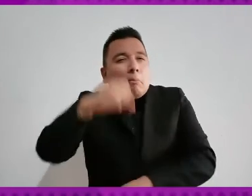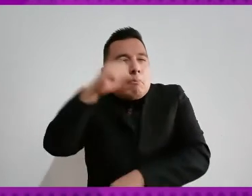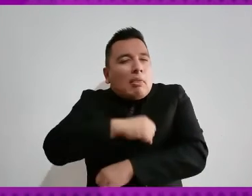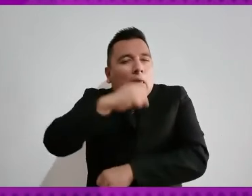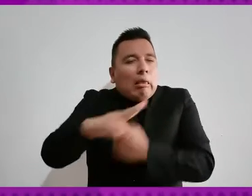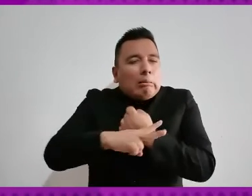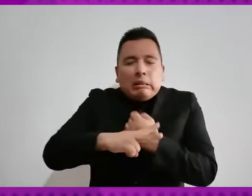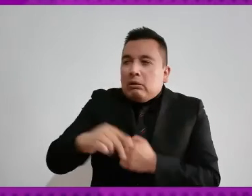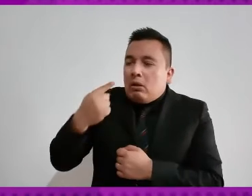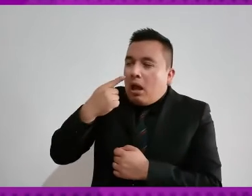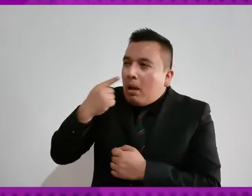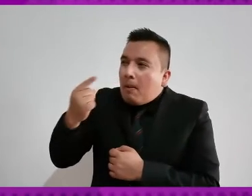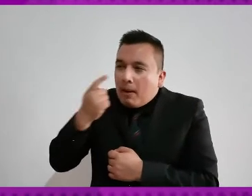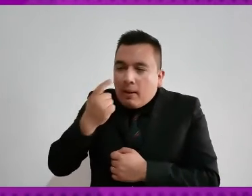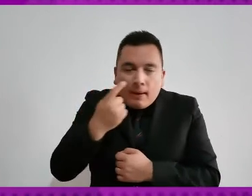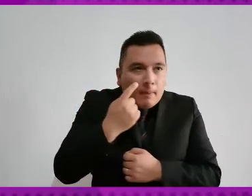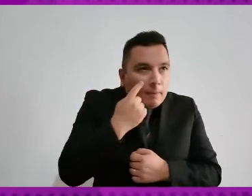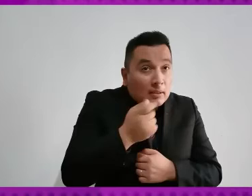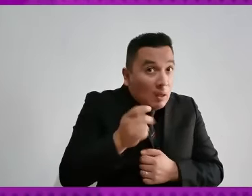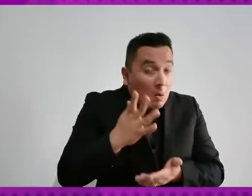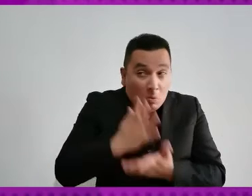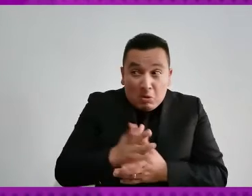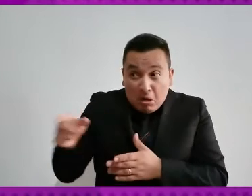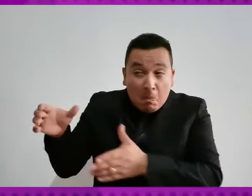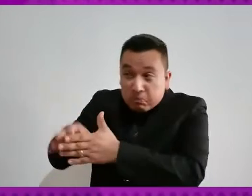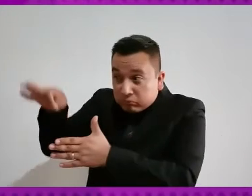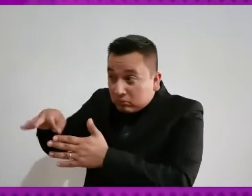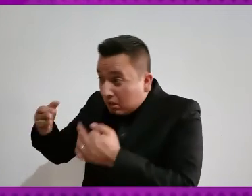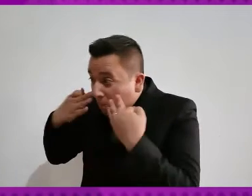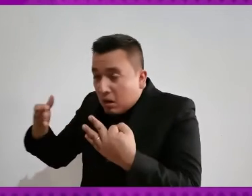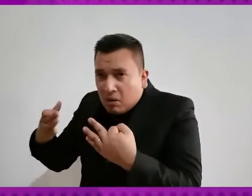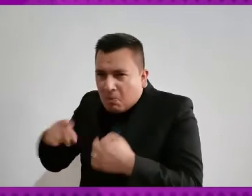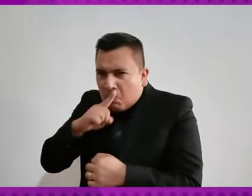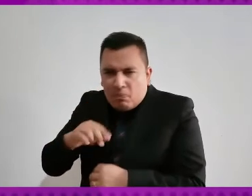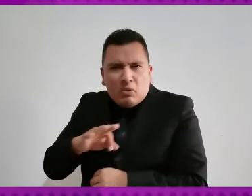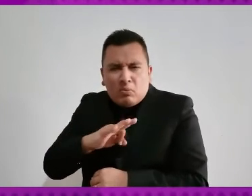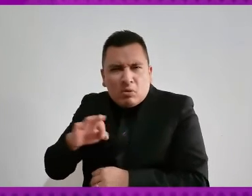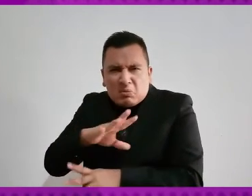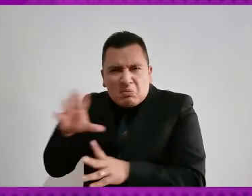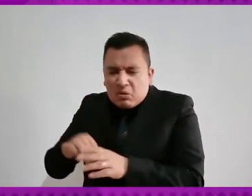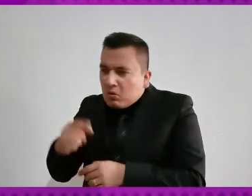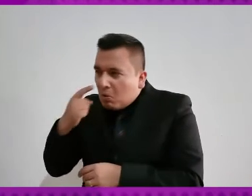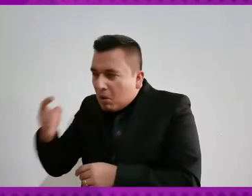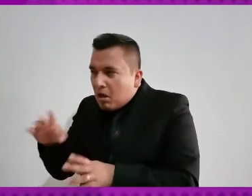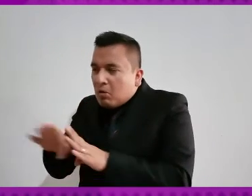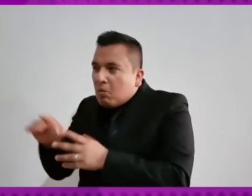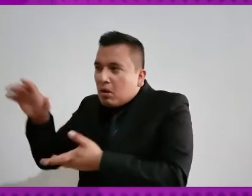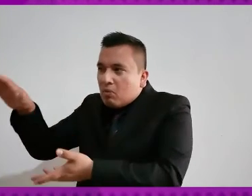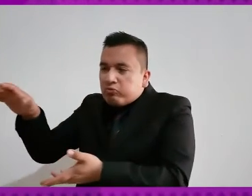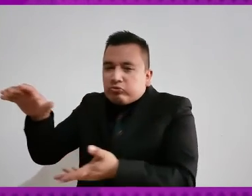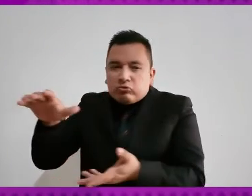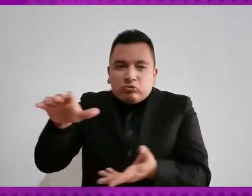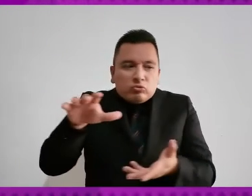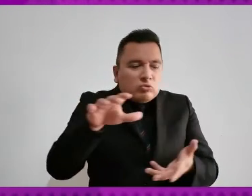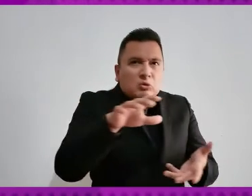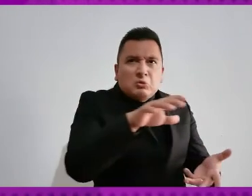el momento de votar, sino en todo el trayecto que se está ejecutando, esta logística, por dónde van los paquetes